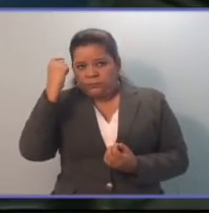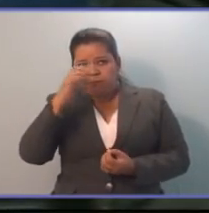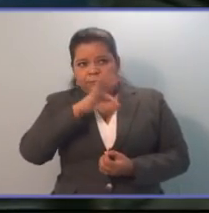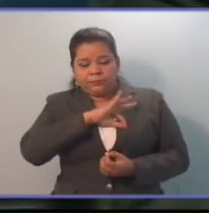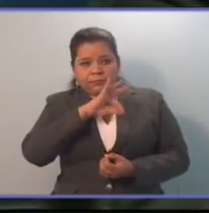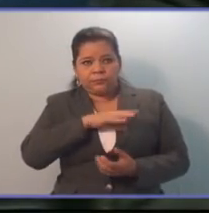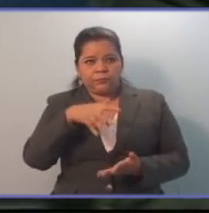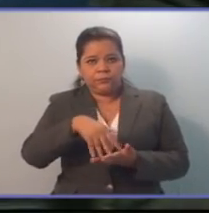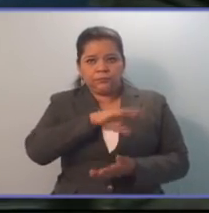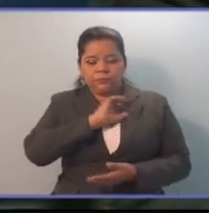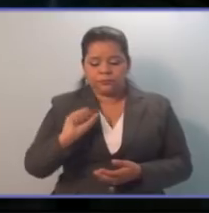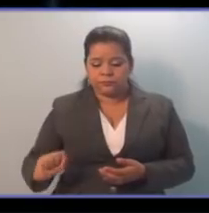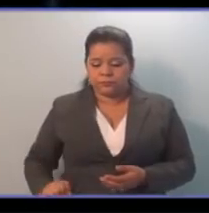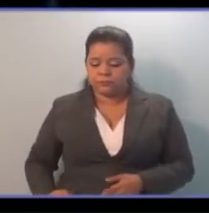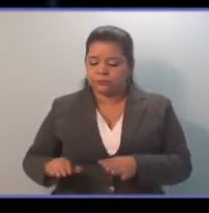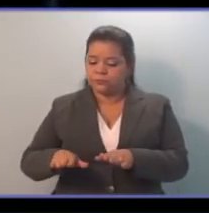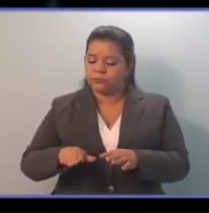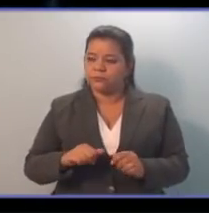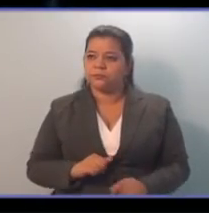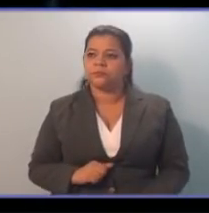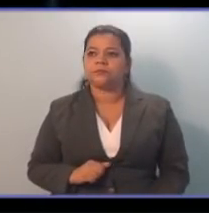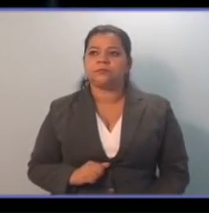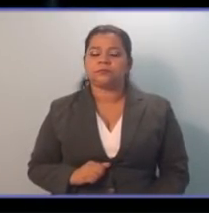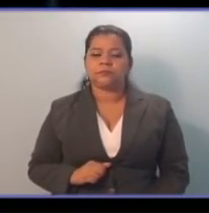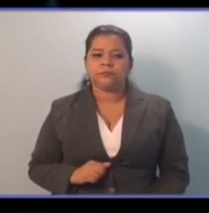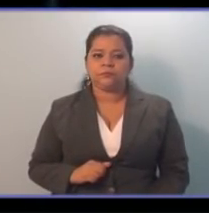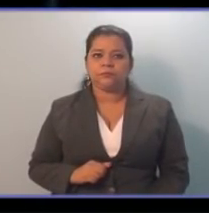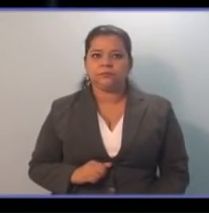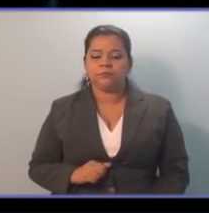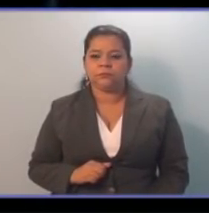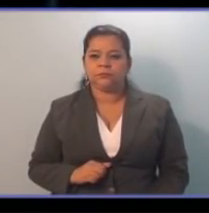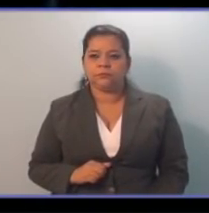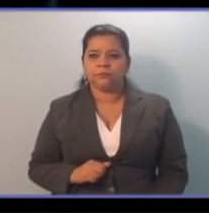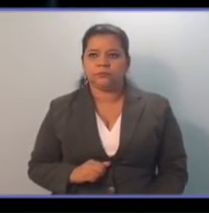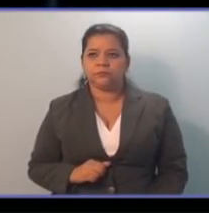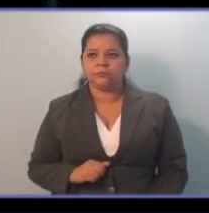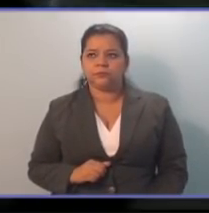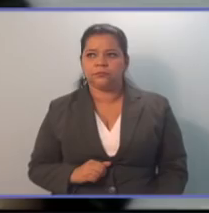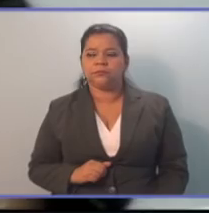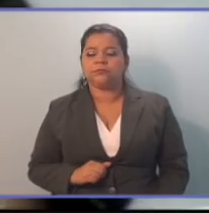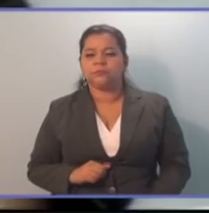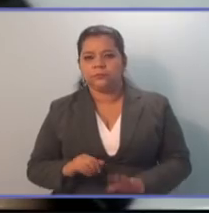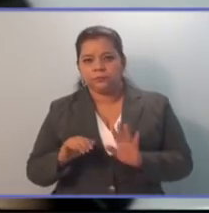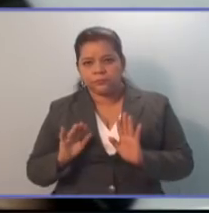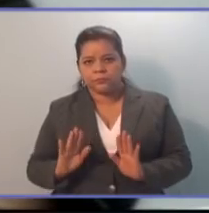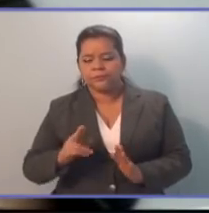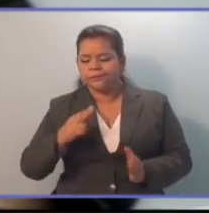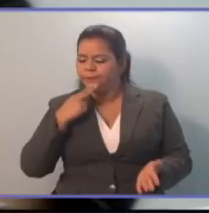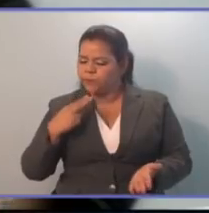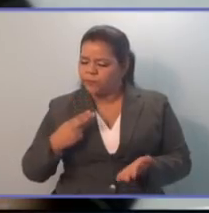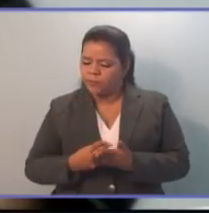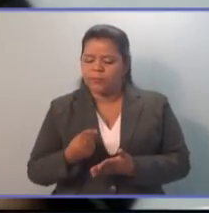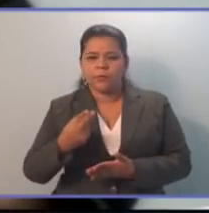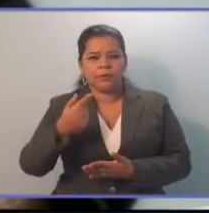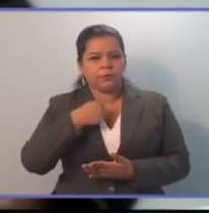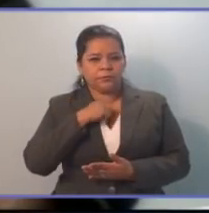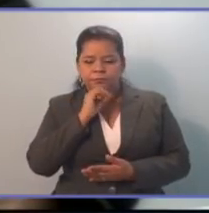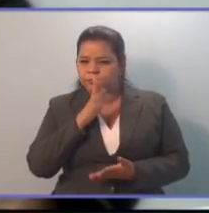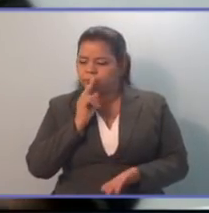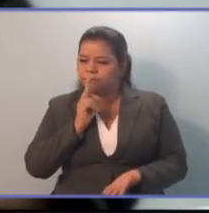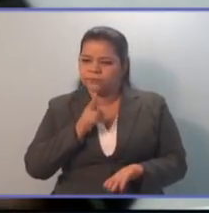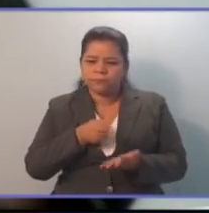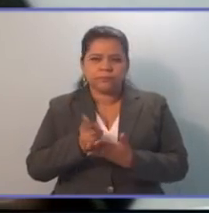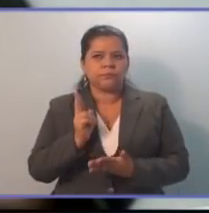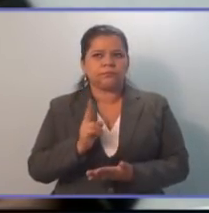salvadoreño. Gracias. Sí. Con toda sinceridad pero